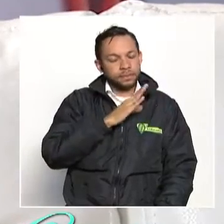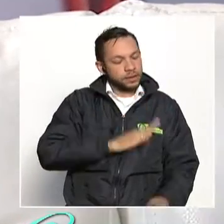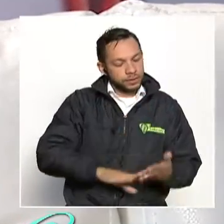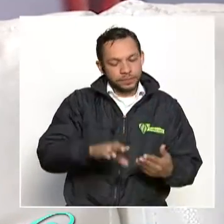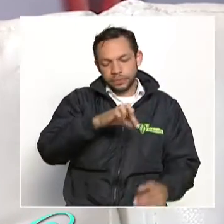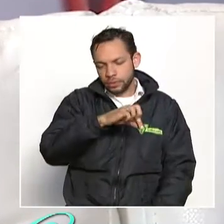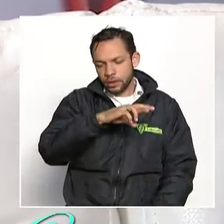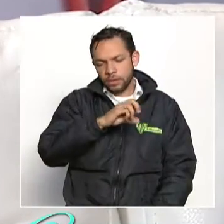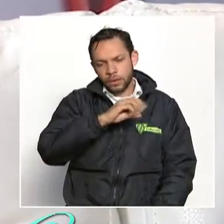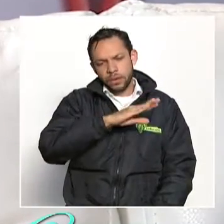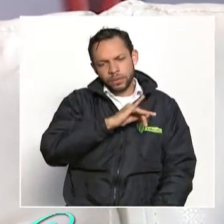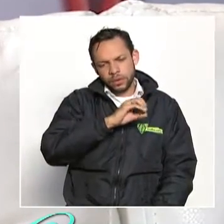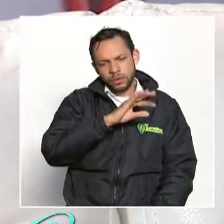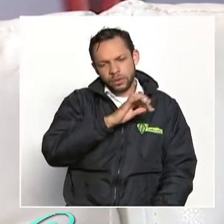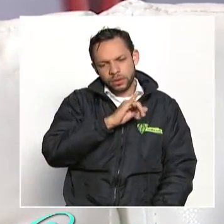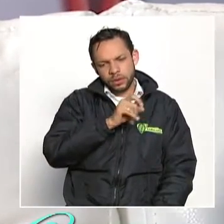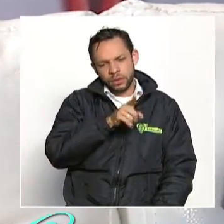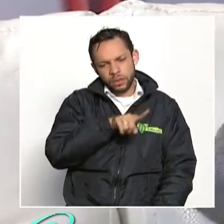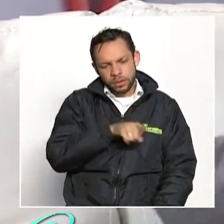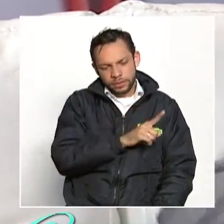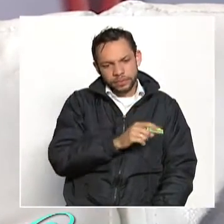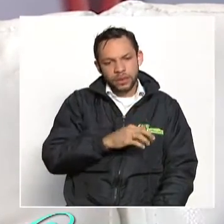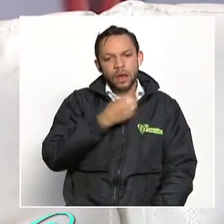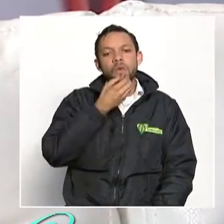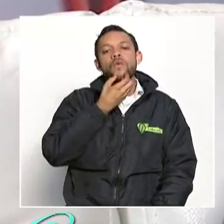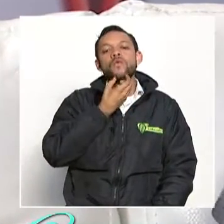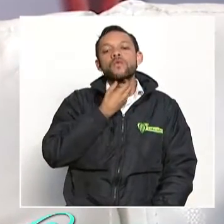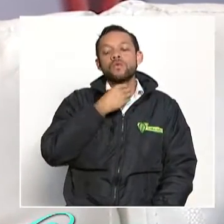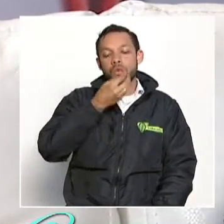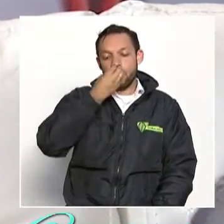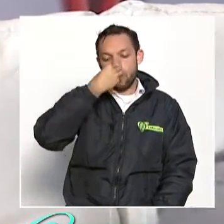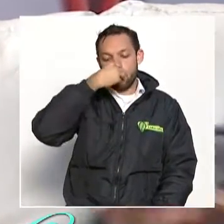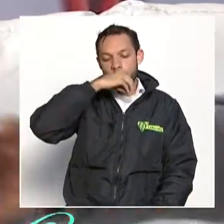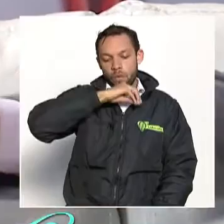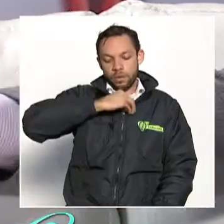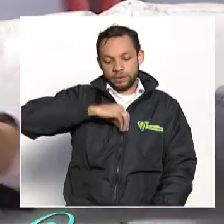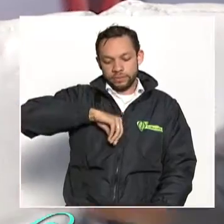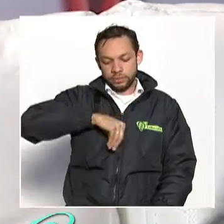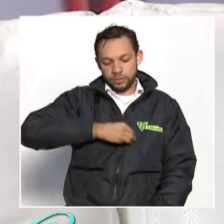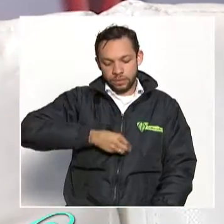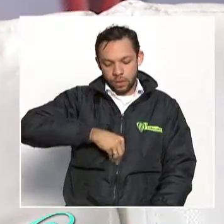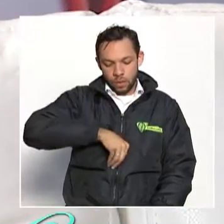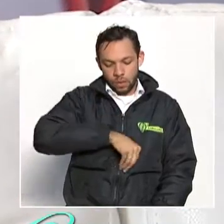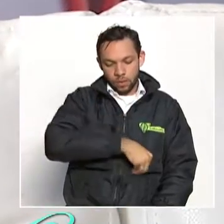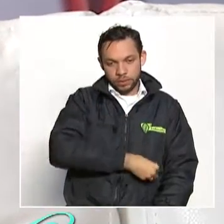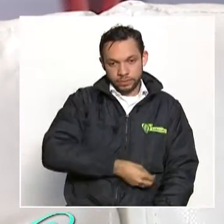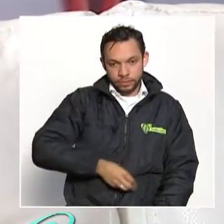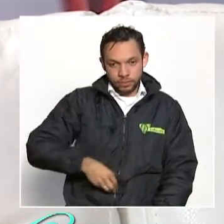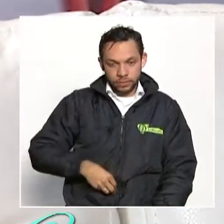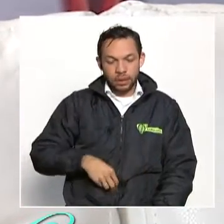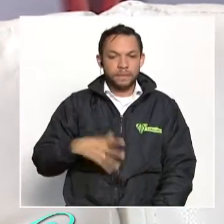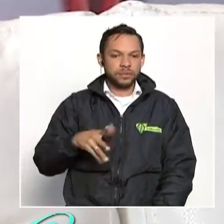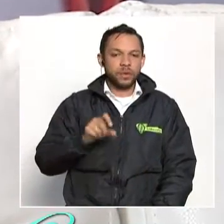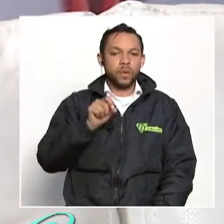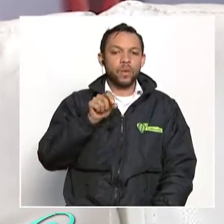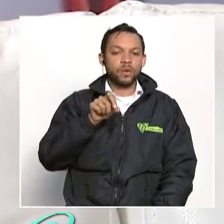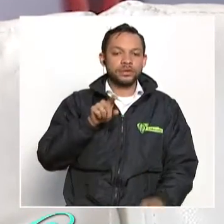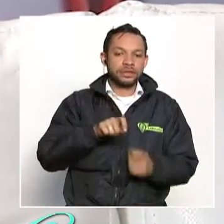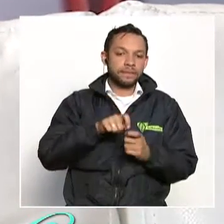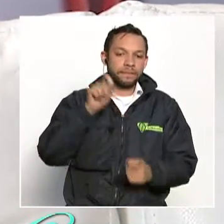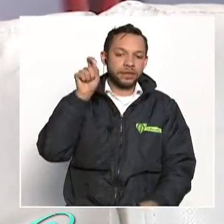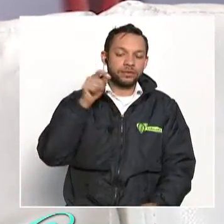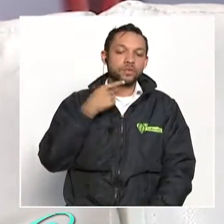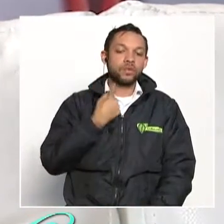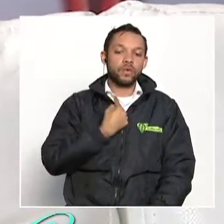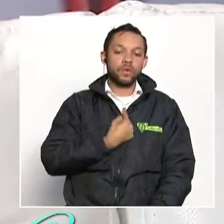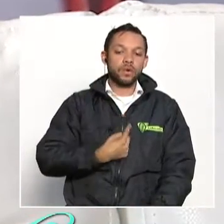favorables, que resisten el viaje desde la boca hasta el colon. Recordemos que eso es un tubo de más o menos 11 o 12 metros, llegan al colon,